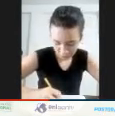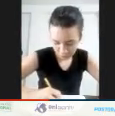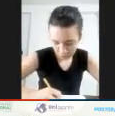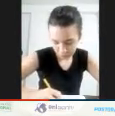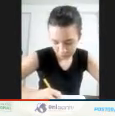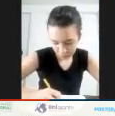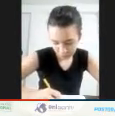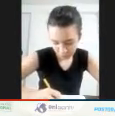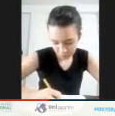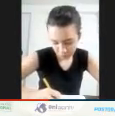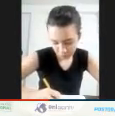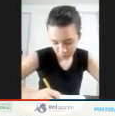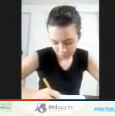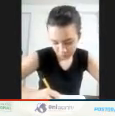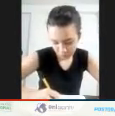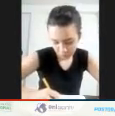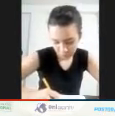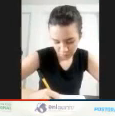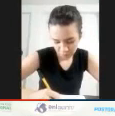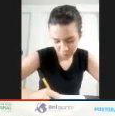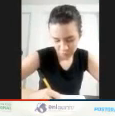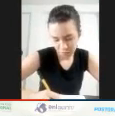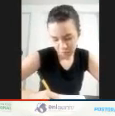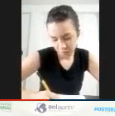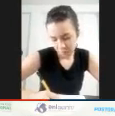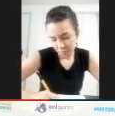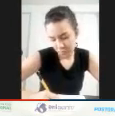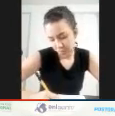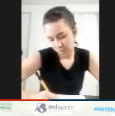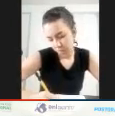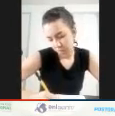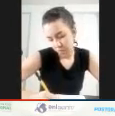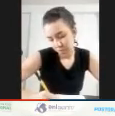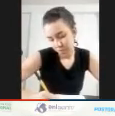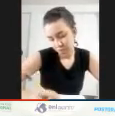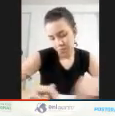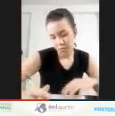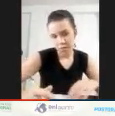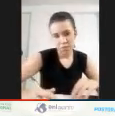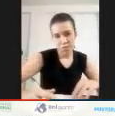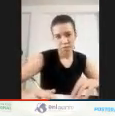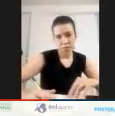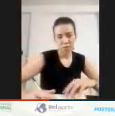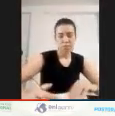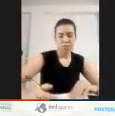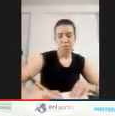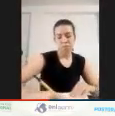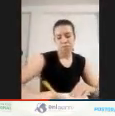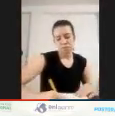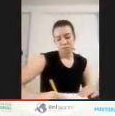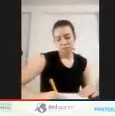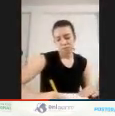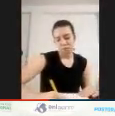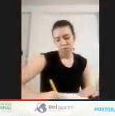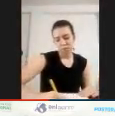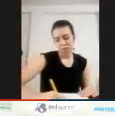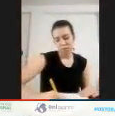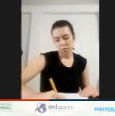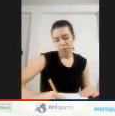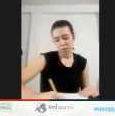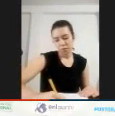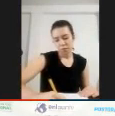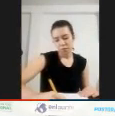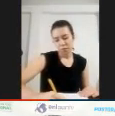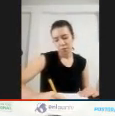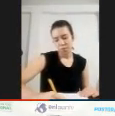sí es maravilloso lo de la rama del derecho civil en cuanto a esas manifestaciones que se presentan. Claro. Bueno,